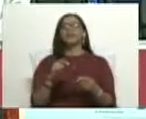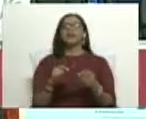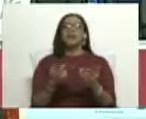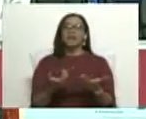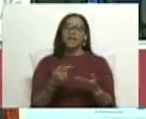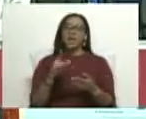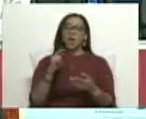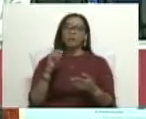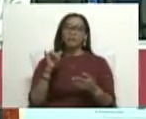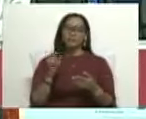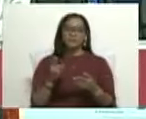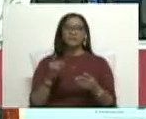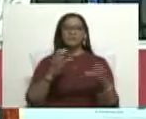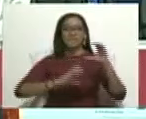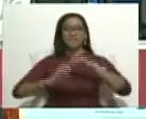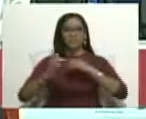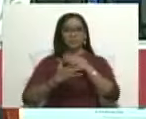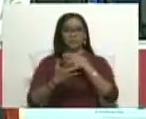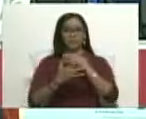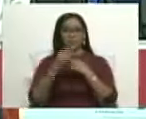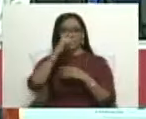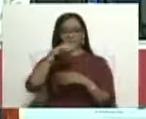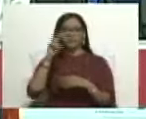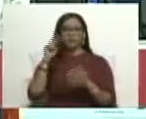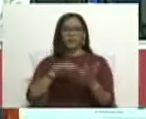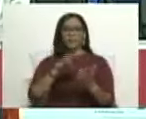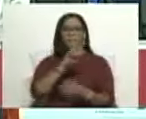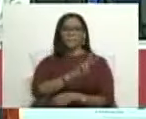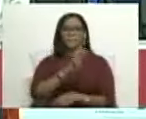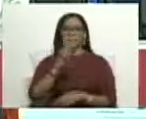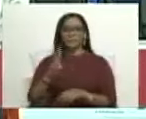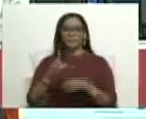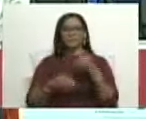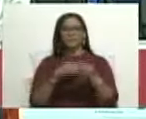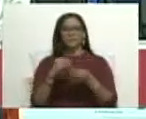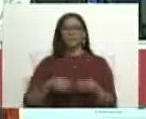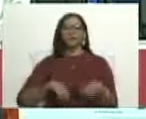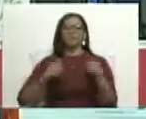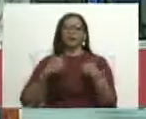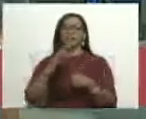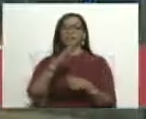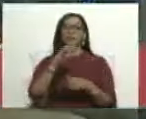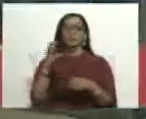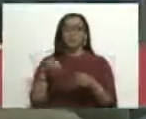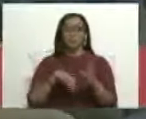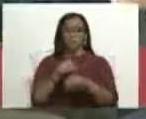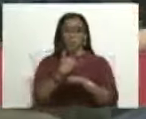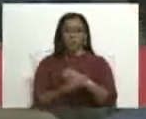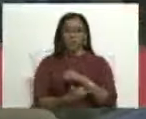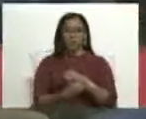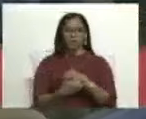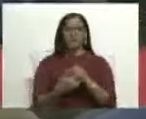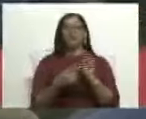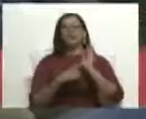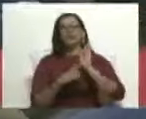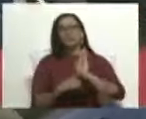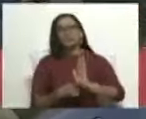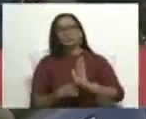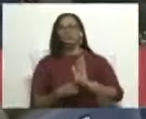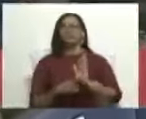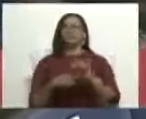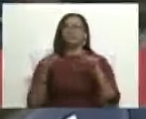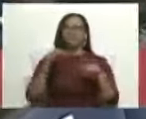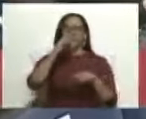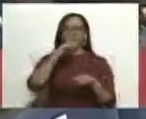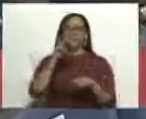LOCTI. Además, en el año 2022 se ejecutaron más de 200 proyectos. Esto en referencia a este